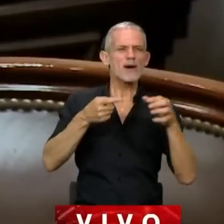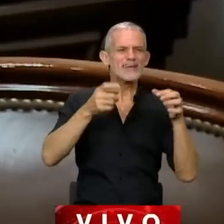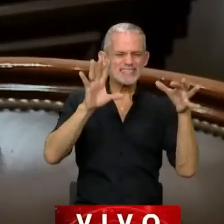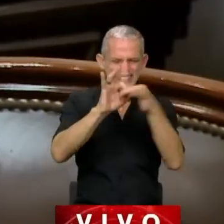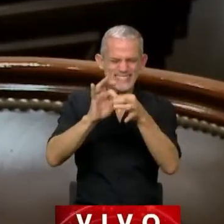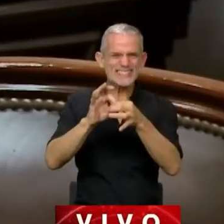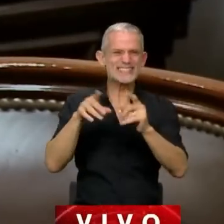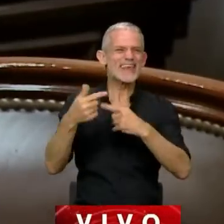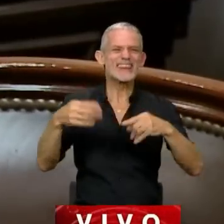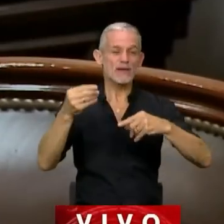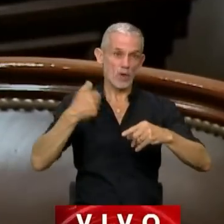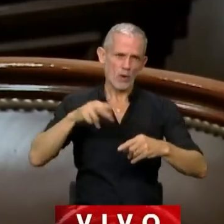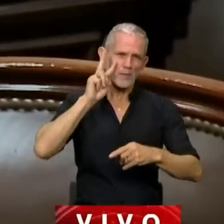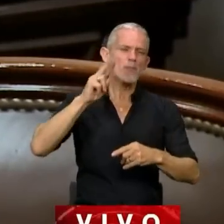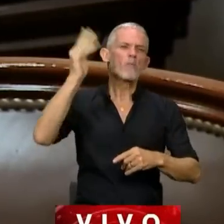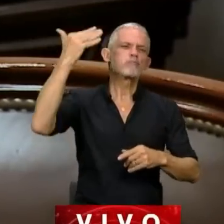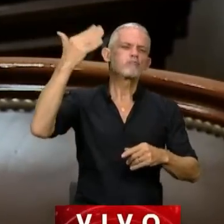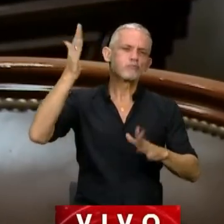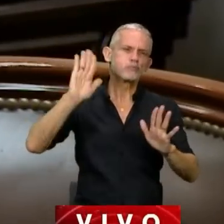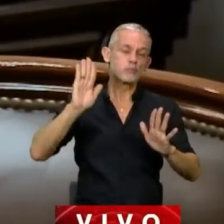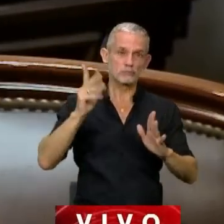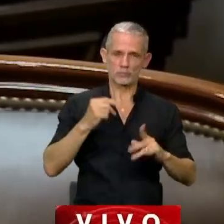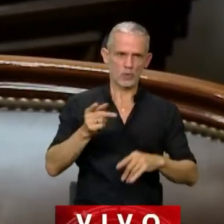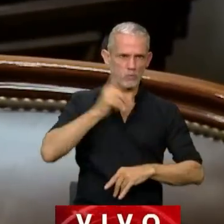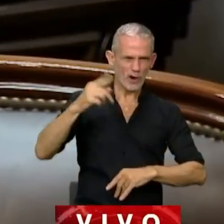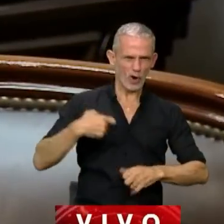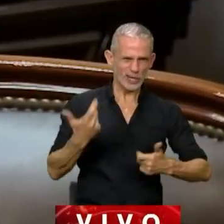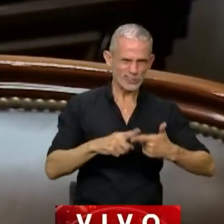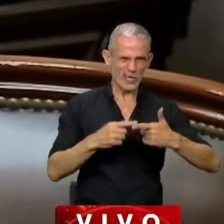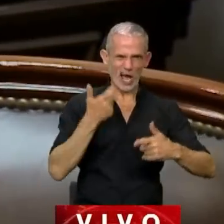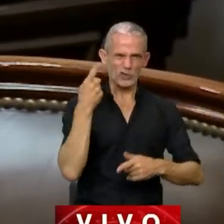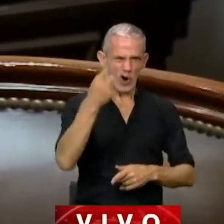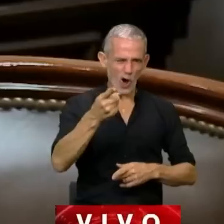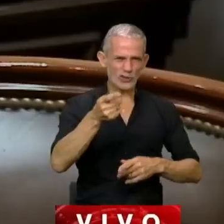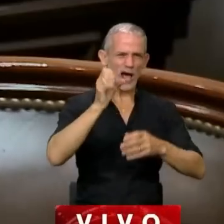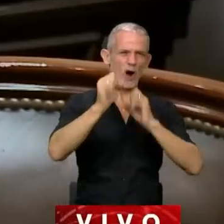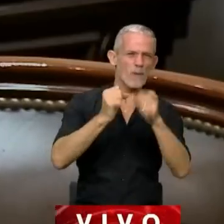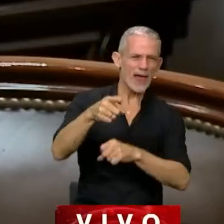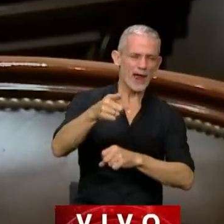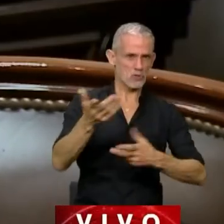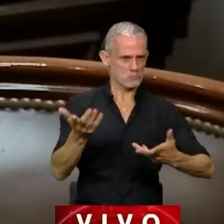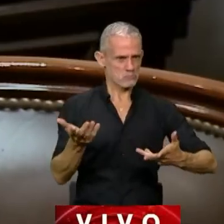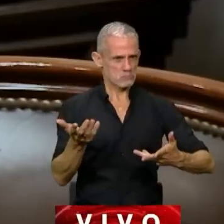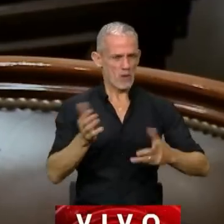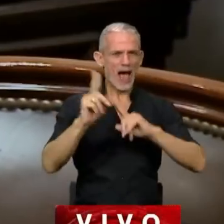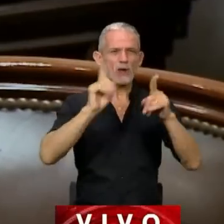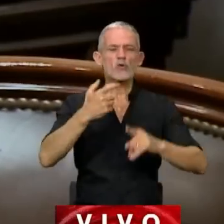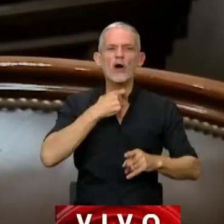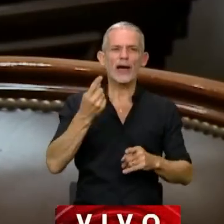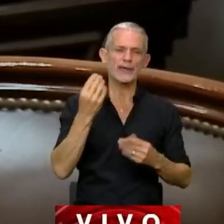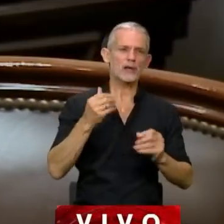Algunos, hoy vemos un discurso bastante antisindical, antiobrero, algunos